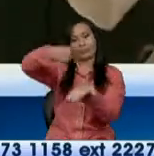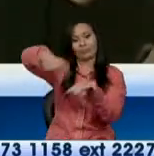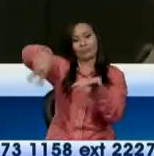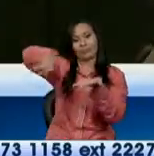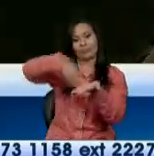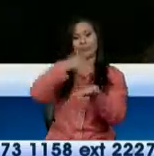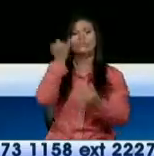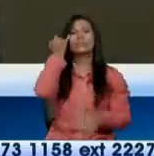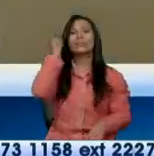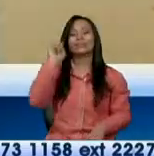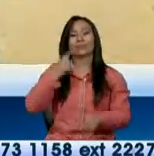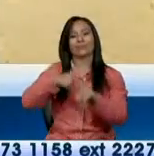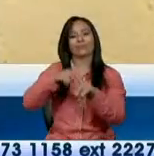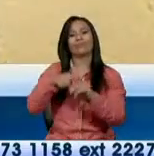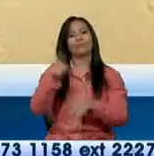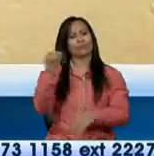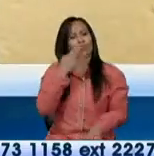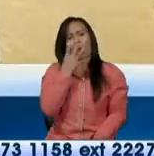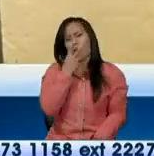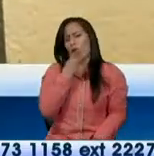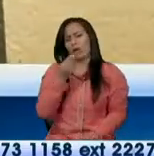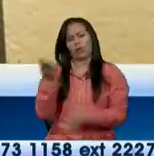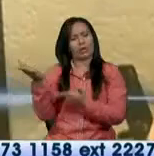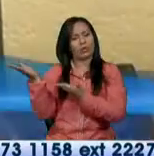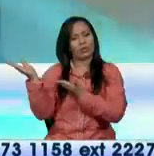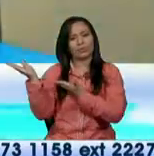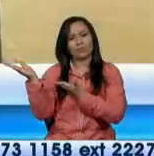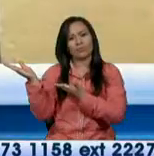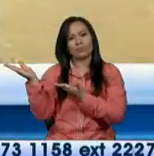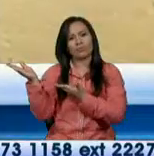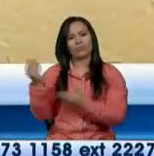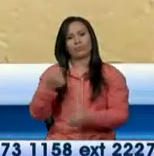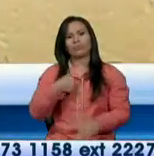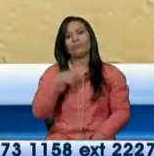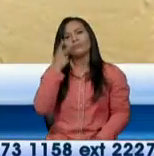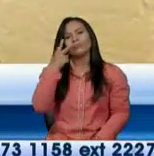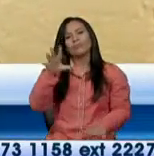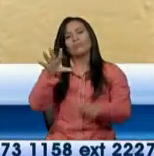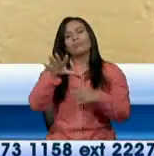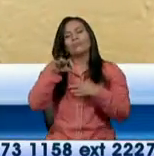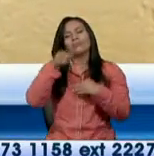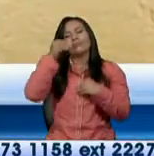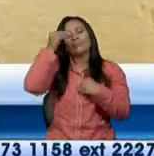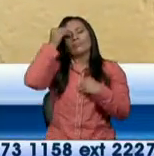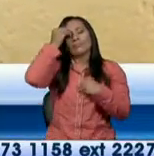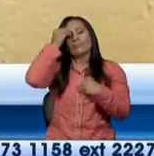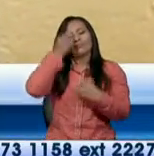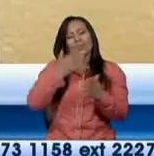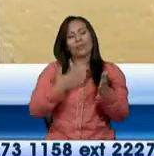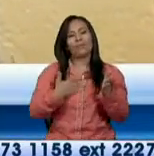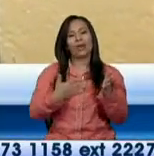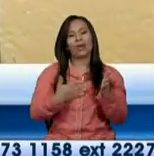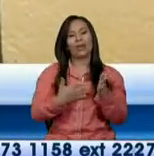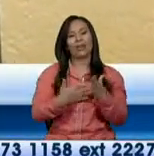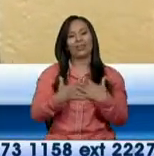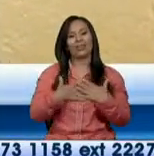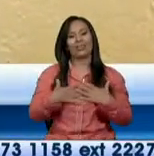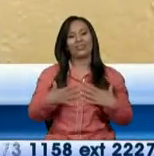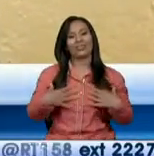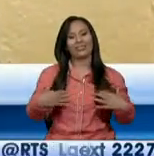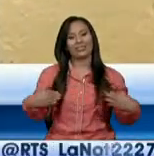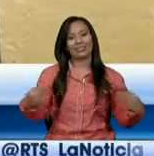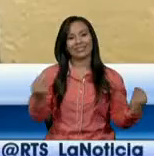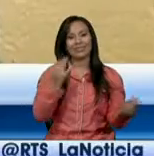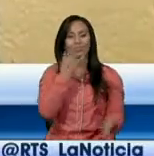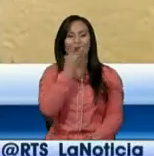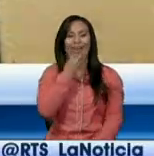comparten esta idea. Extraordinario. Recibí, tengo una paz bien linda en el